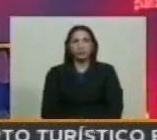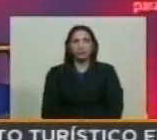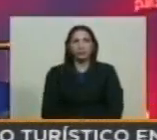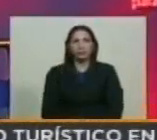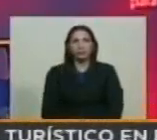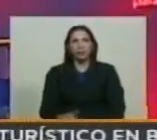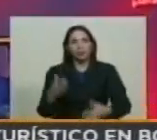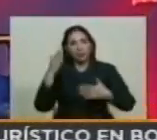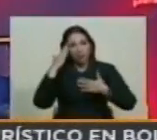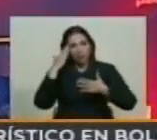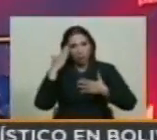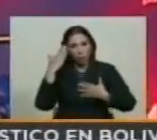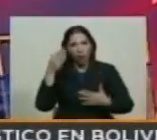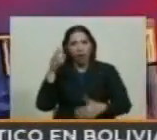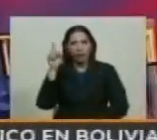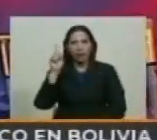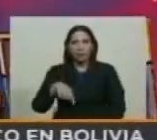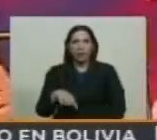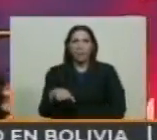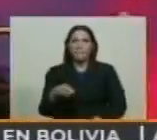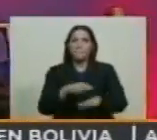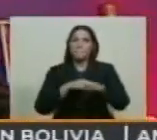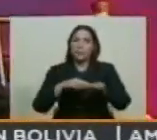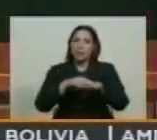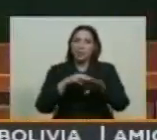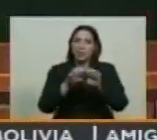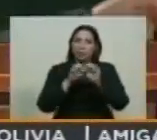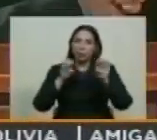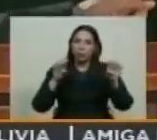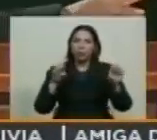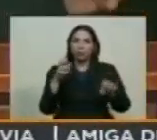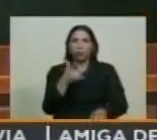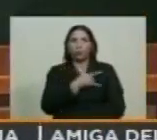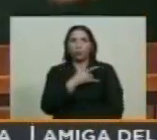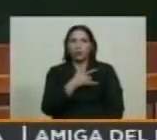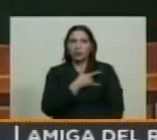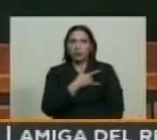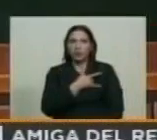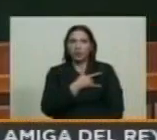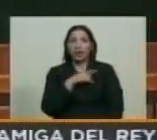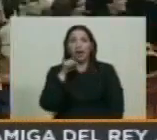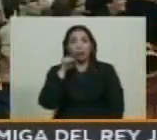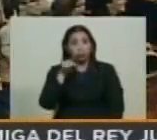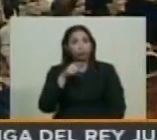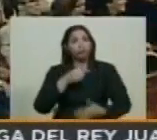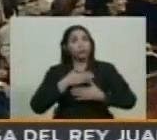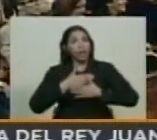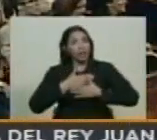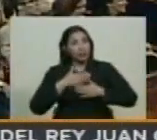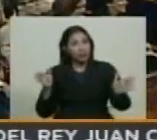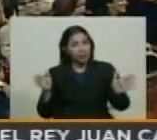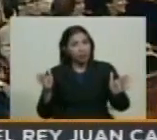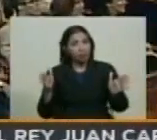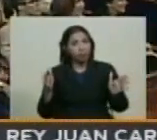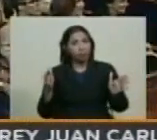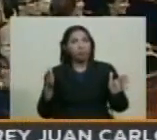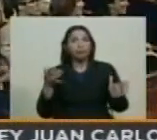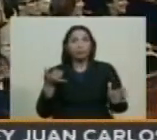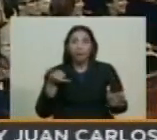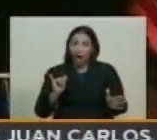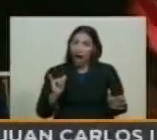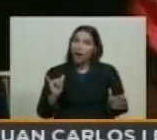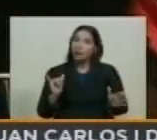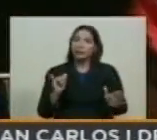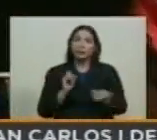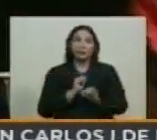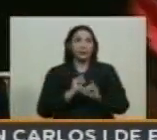saludar al ministro de Educación Universitaria, Hubel Roa, que aquí garantía de que ustedes tienen garantizado